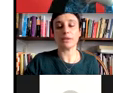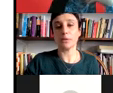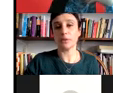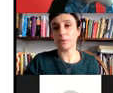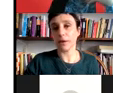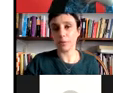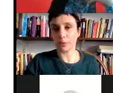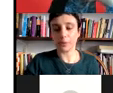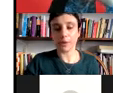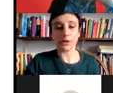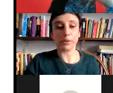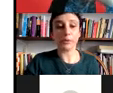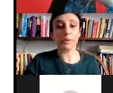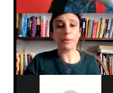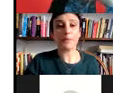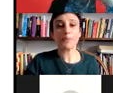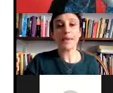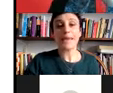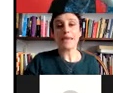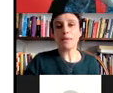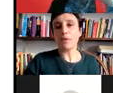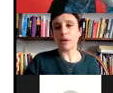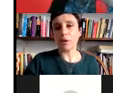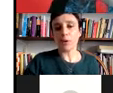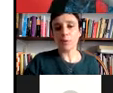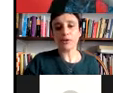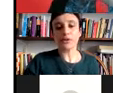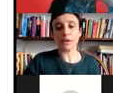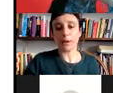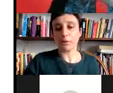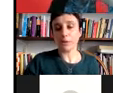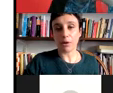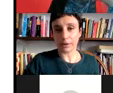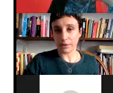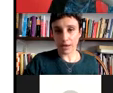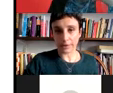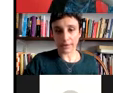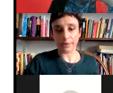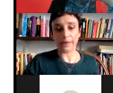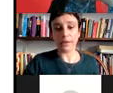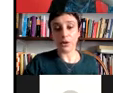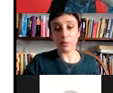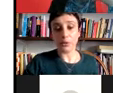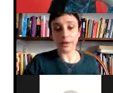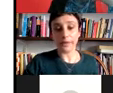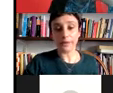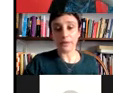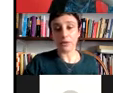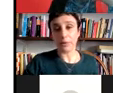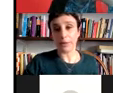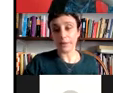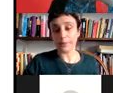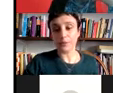servicios de salud sexual, reproductiva y no reproductiva, y lo que hemos propuesto es un trabajo a 3 niveles, con mujeres